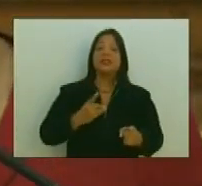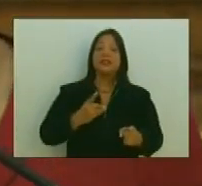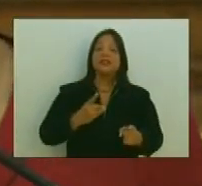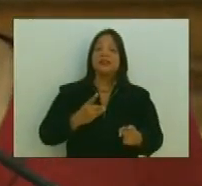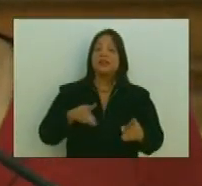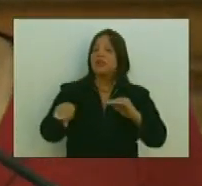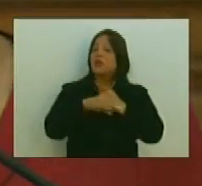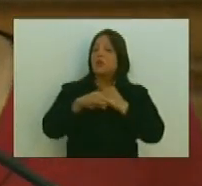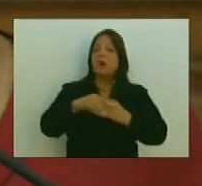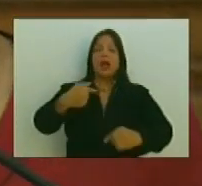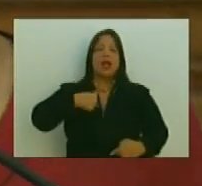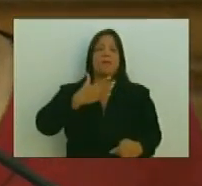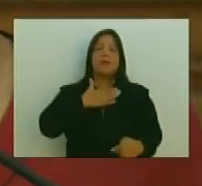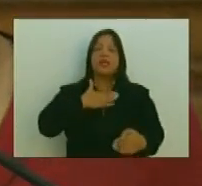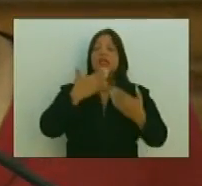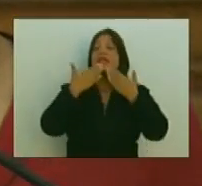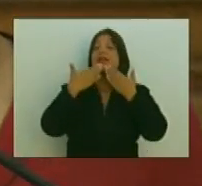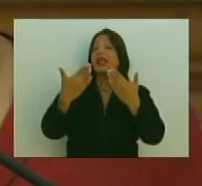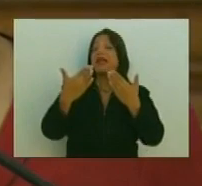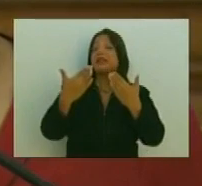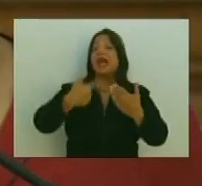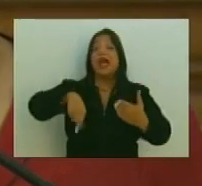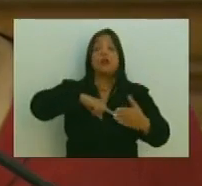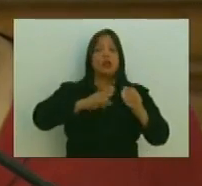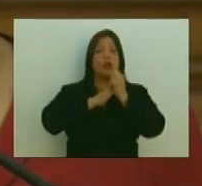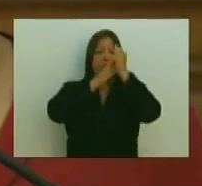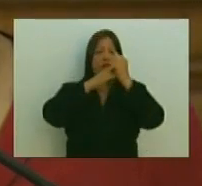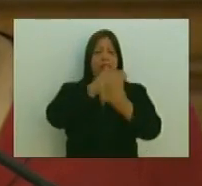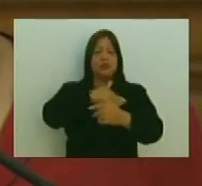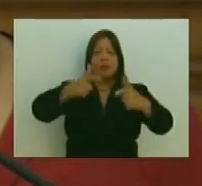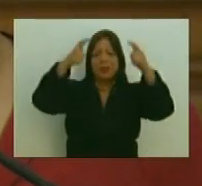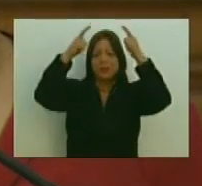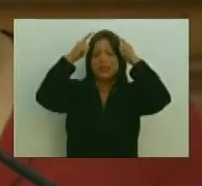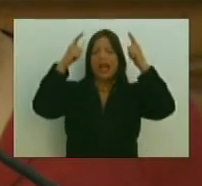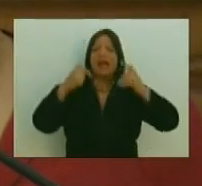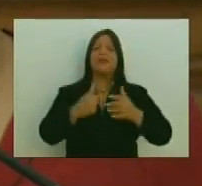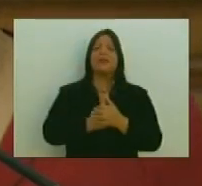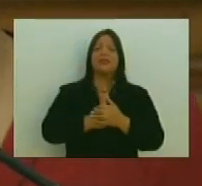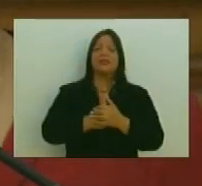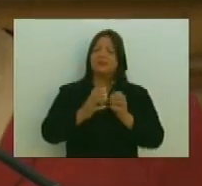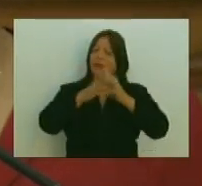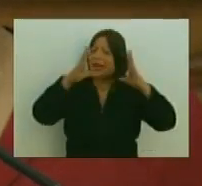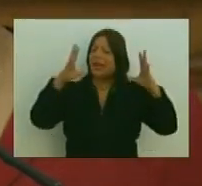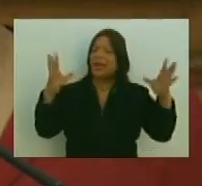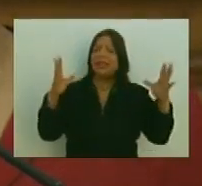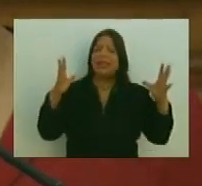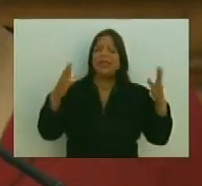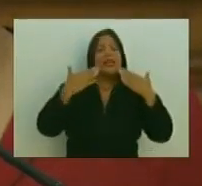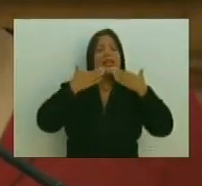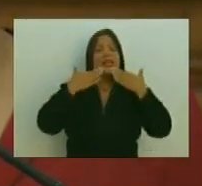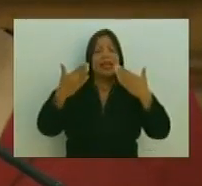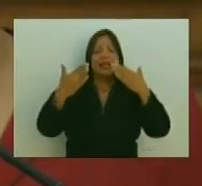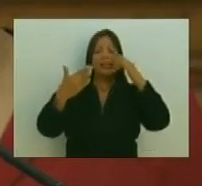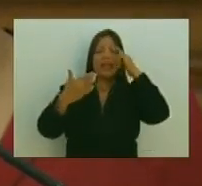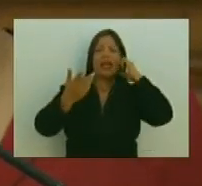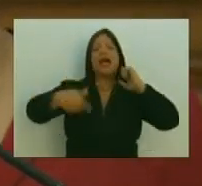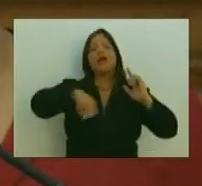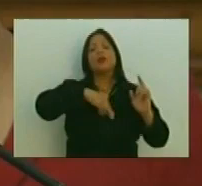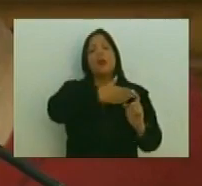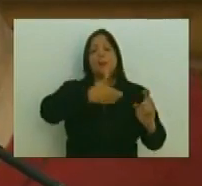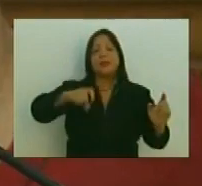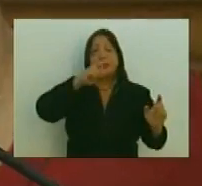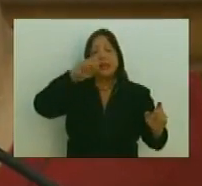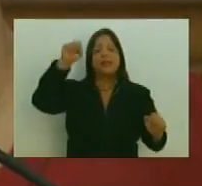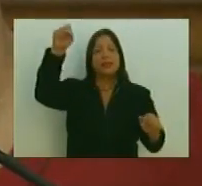así como yo. Y gracias a nuestro líder comandante supremo, Hugo Rafael Chávez Frías. Gracias a nuestro presidente